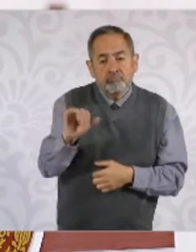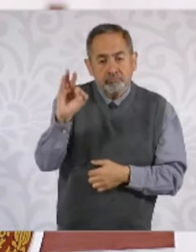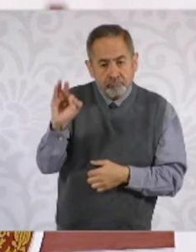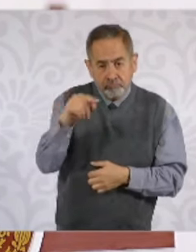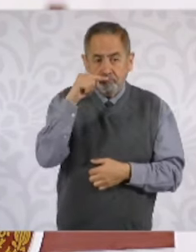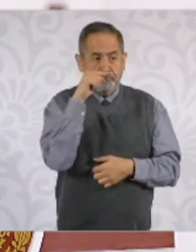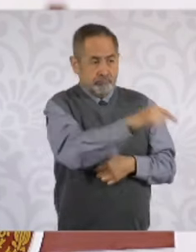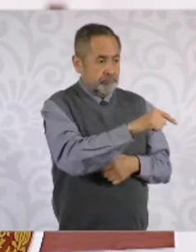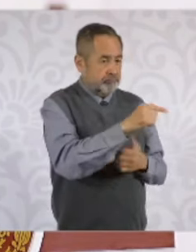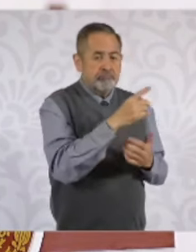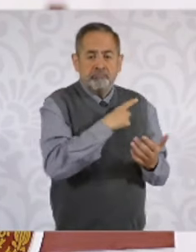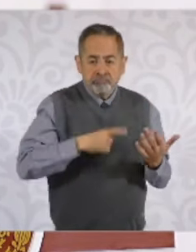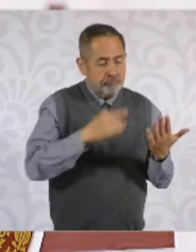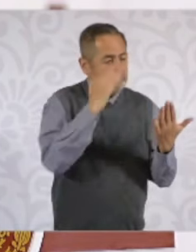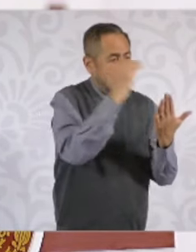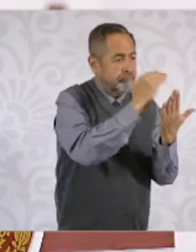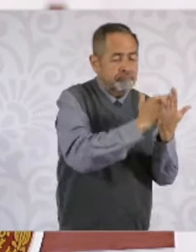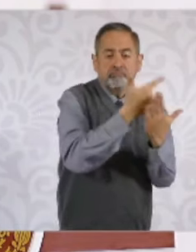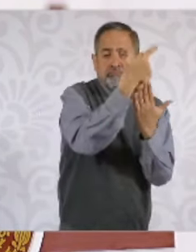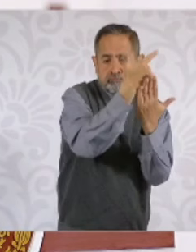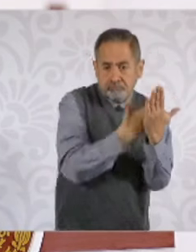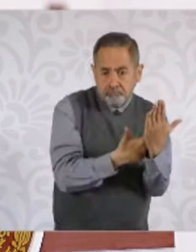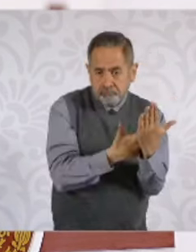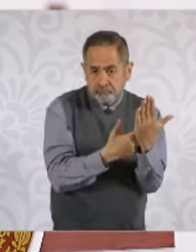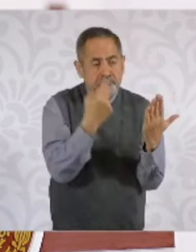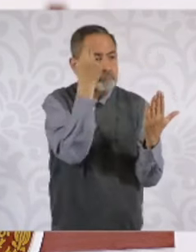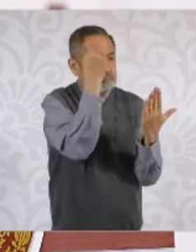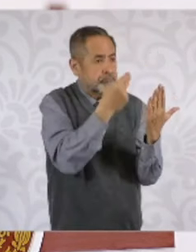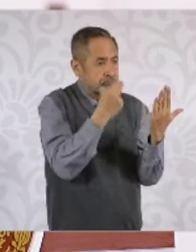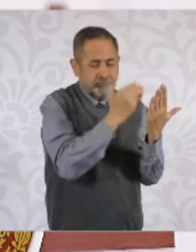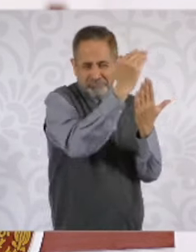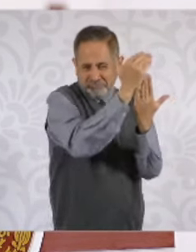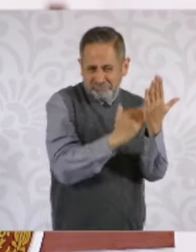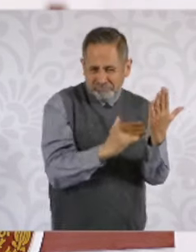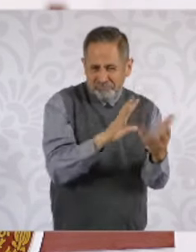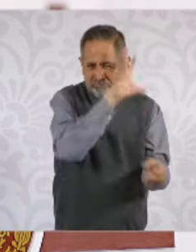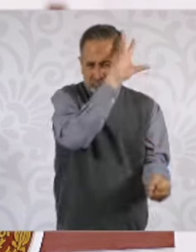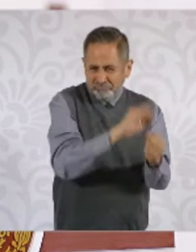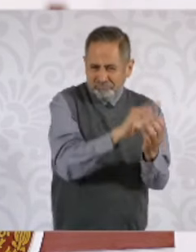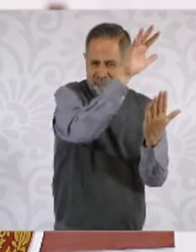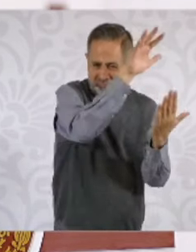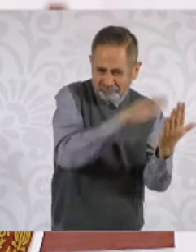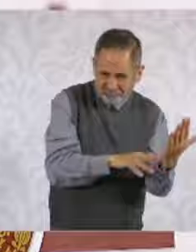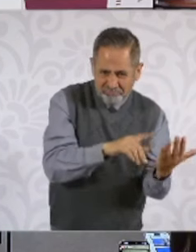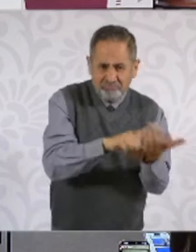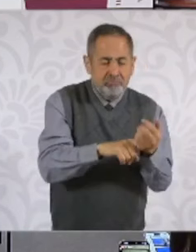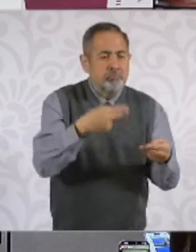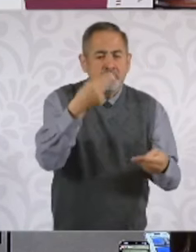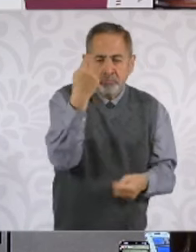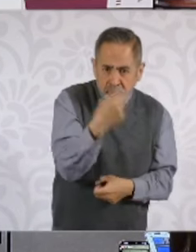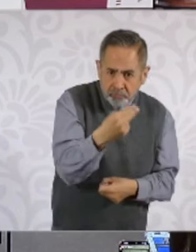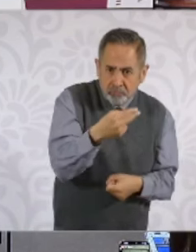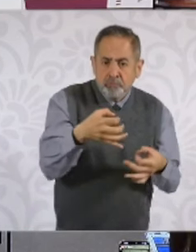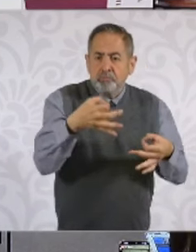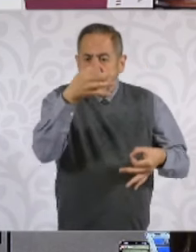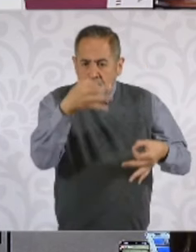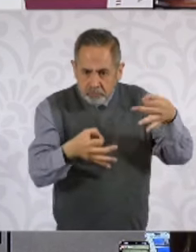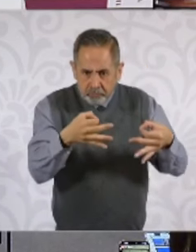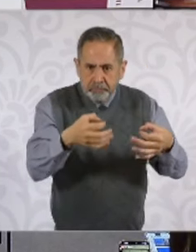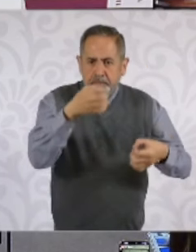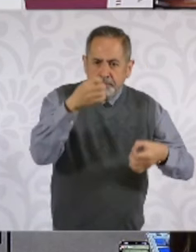la República un listado con la totalidad de cargos de personas juzgadoras,